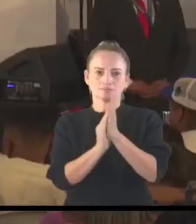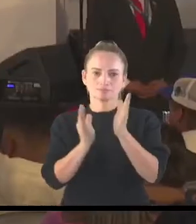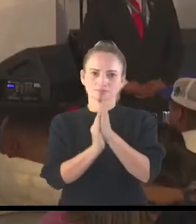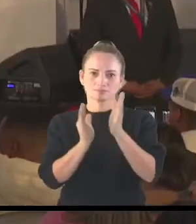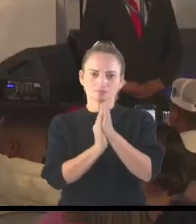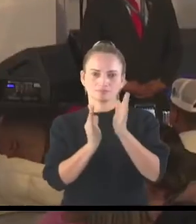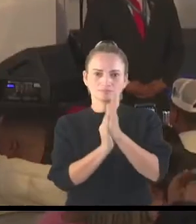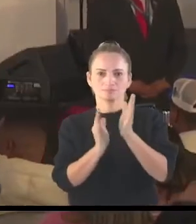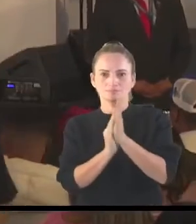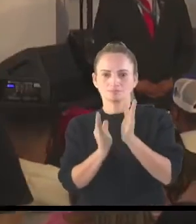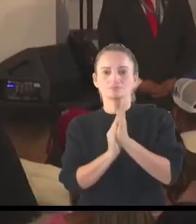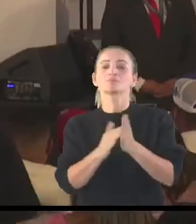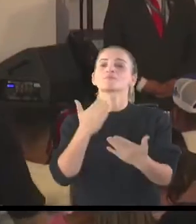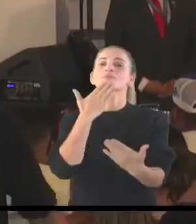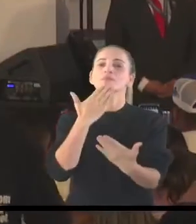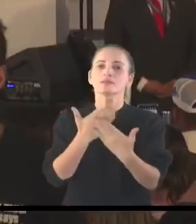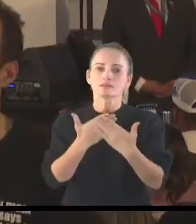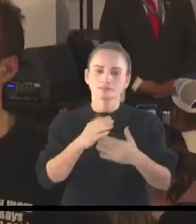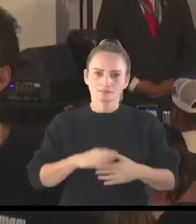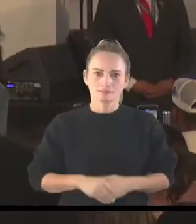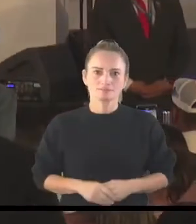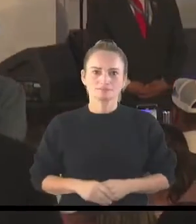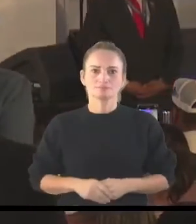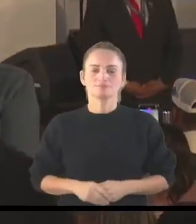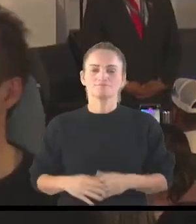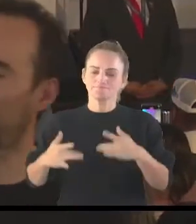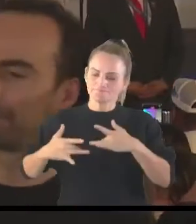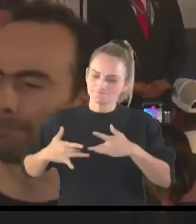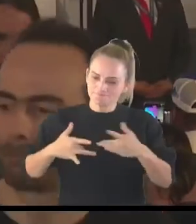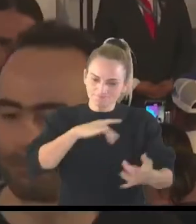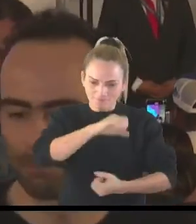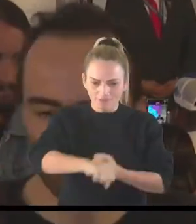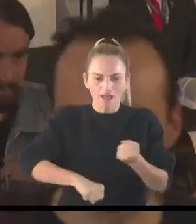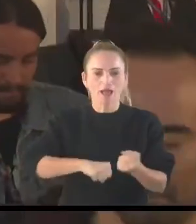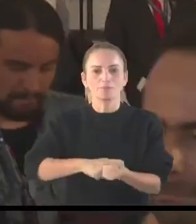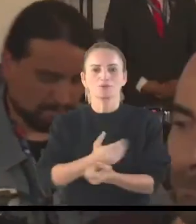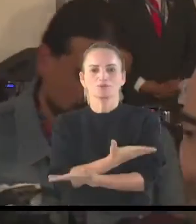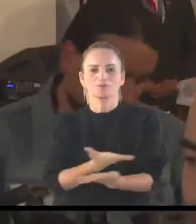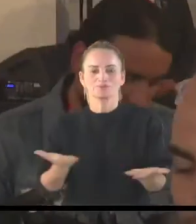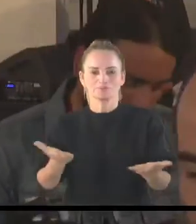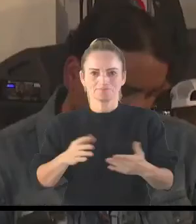Bueno, muchas gracias. Toda mi solidaridad con ustedes.